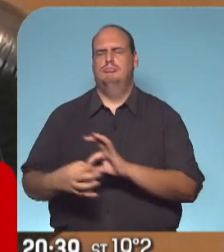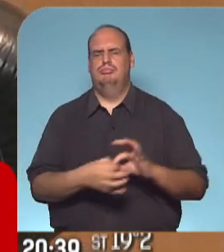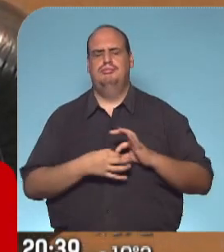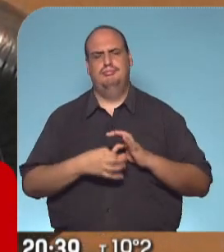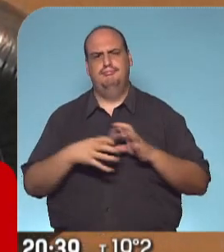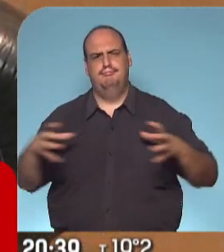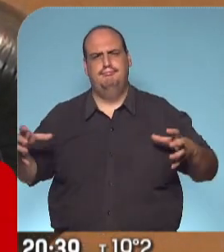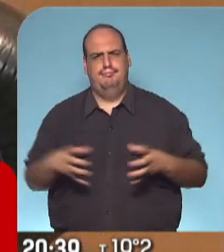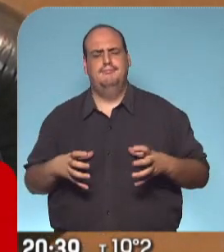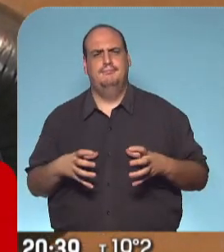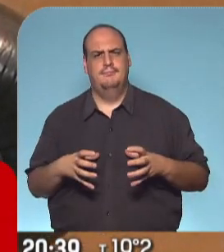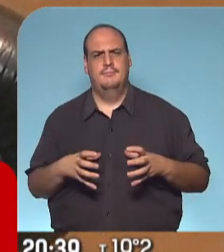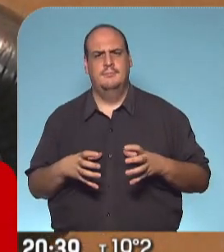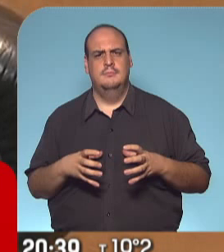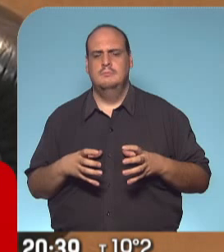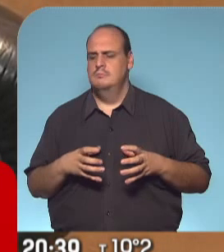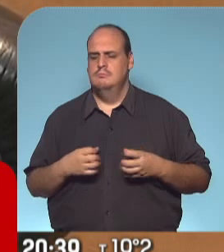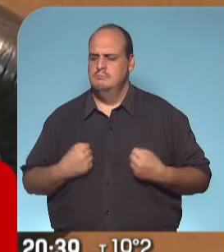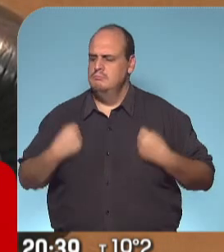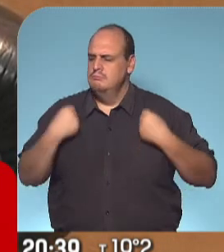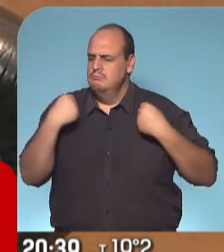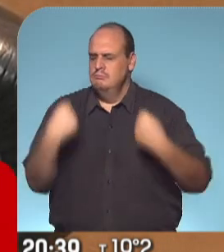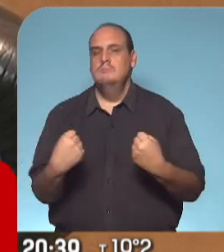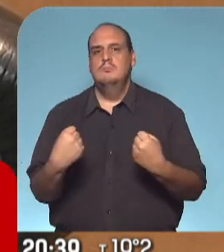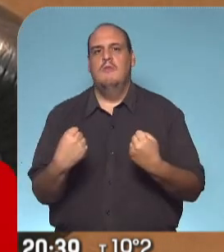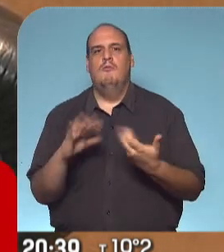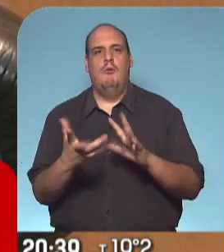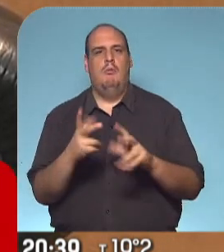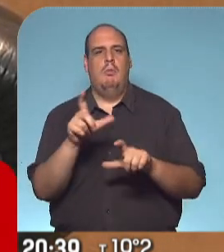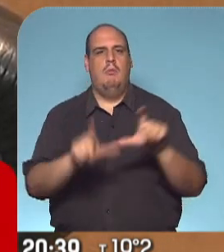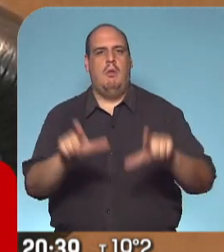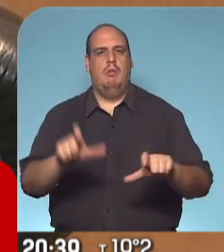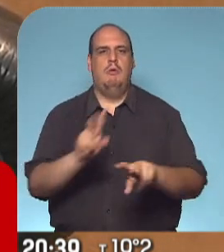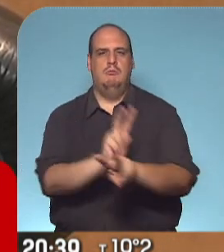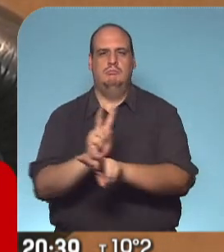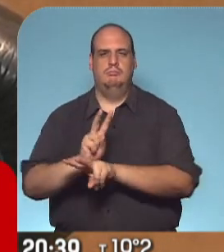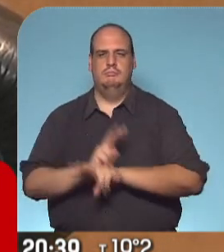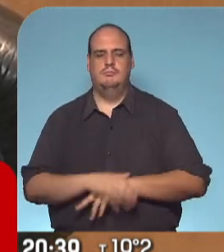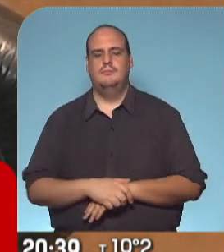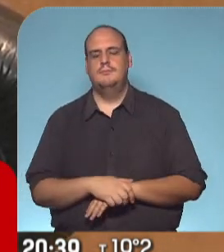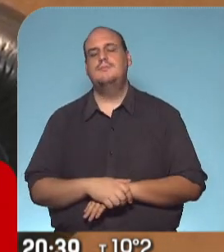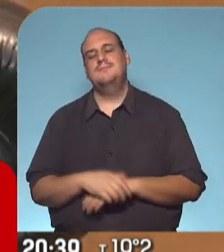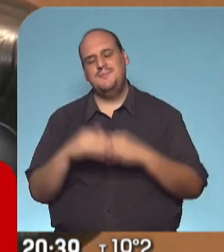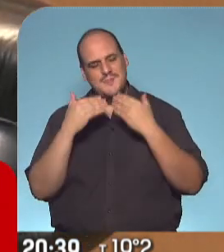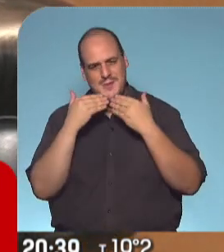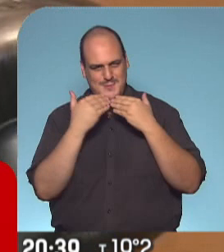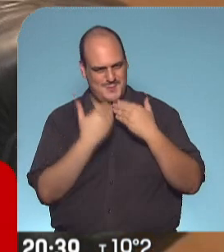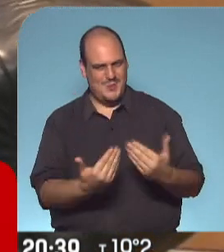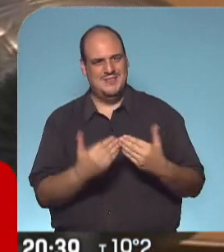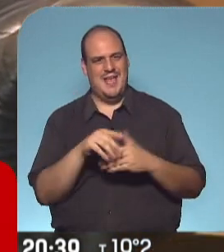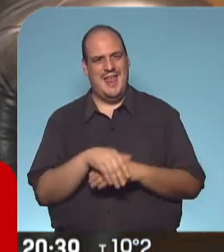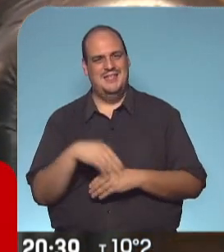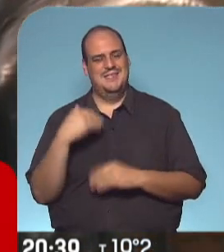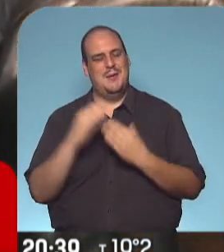conjunto, dando todo para proteger a la población argentina. Bueno, muchísimas gracias, ministro, por